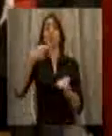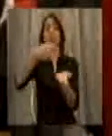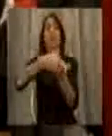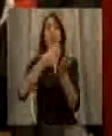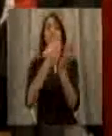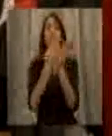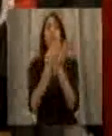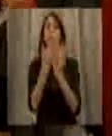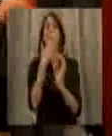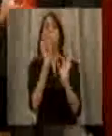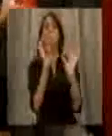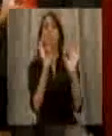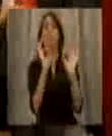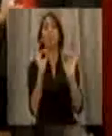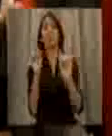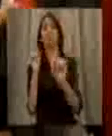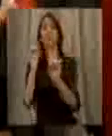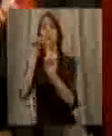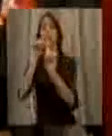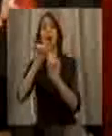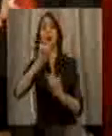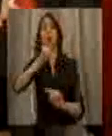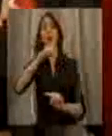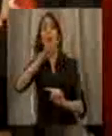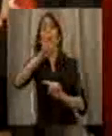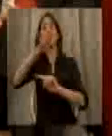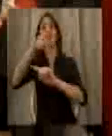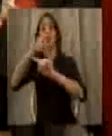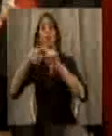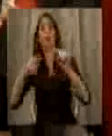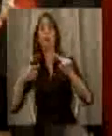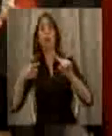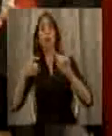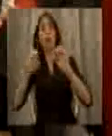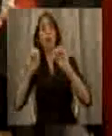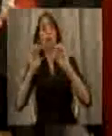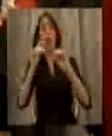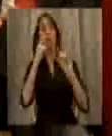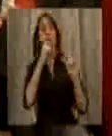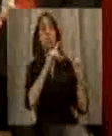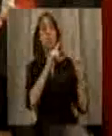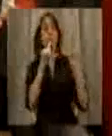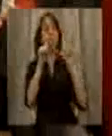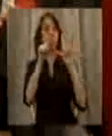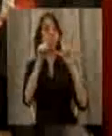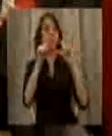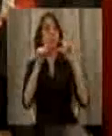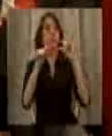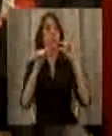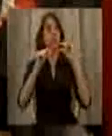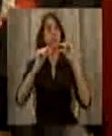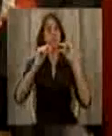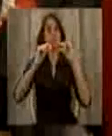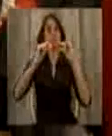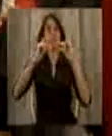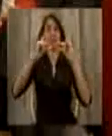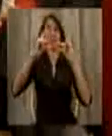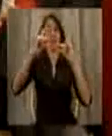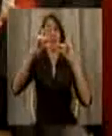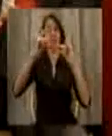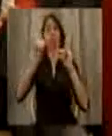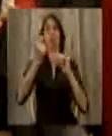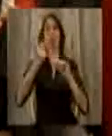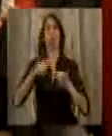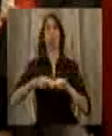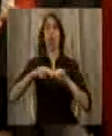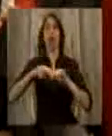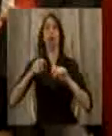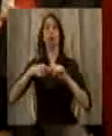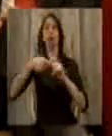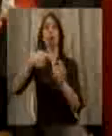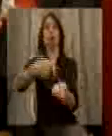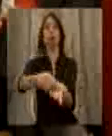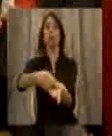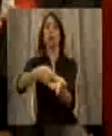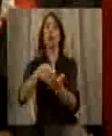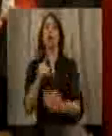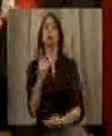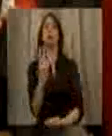preferencial hacia la educación media. Ustedes se pueden fijar cómo aumenta el monto de la subvención